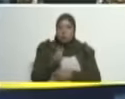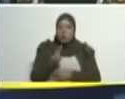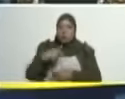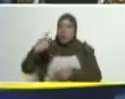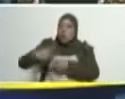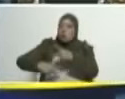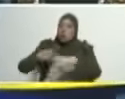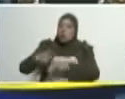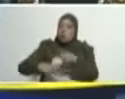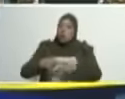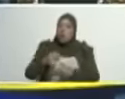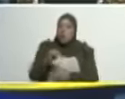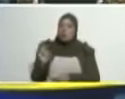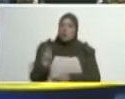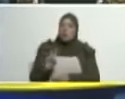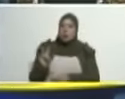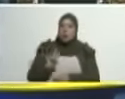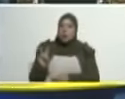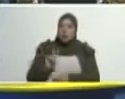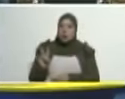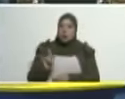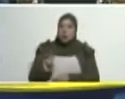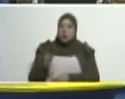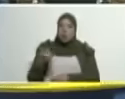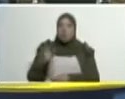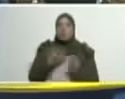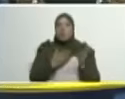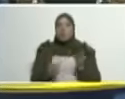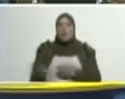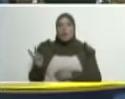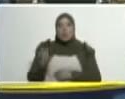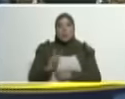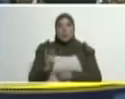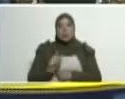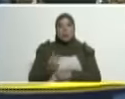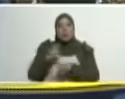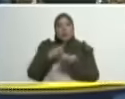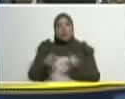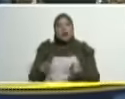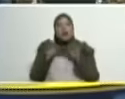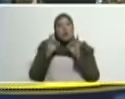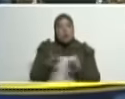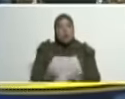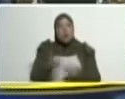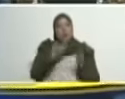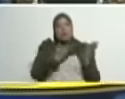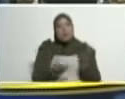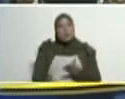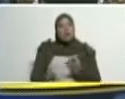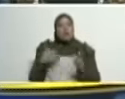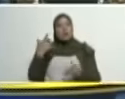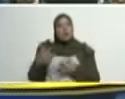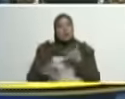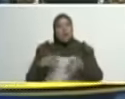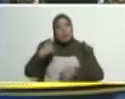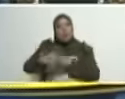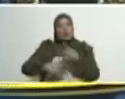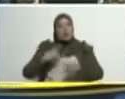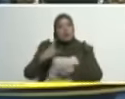producir en Venezuela. Bienvenido a la inversión estadounidense, pero sobre todo, bienvenida a la capacidad